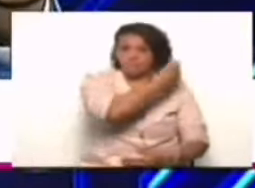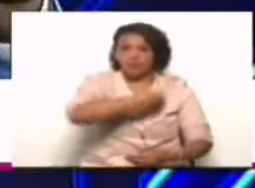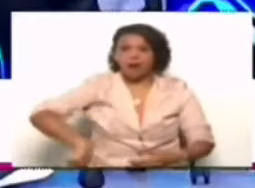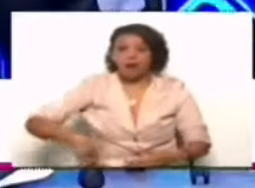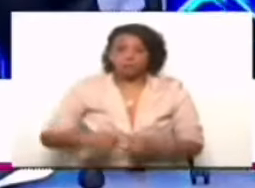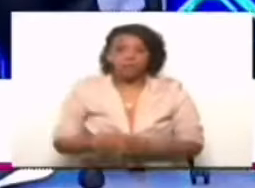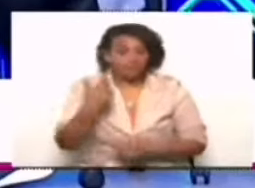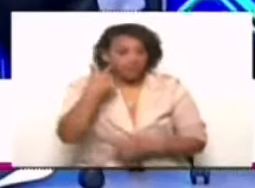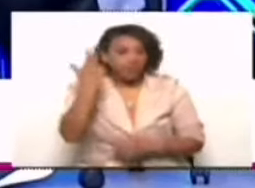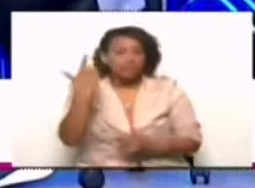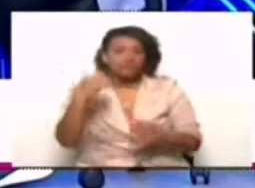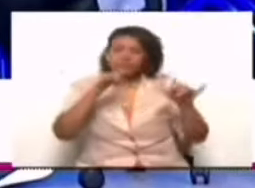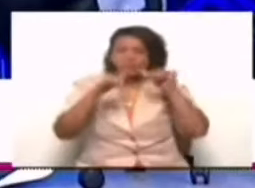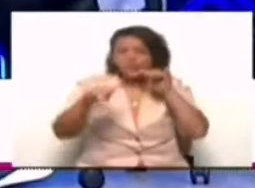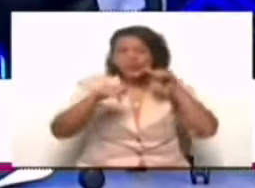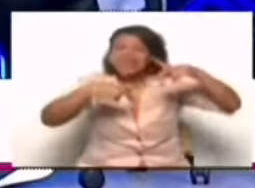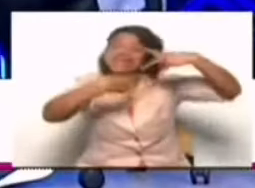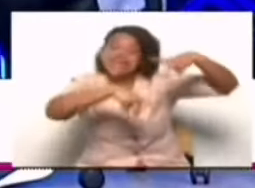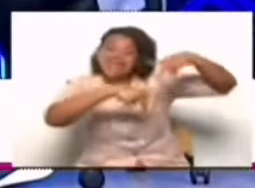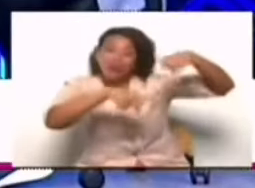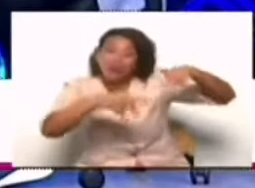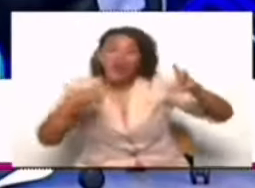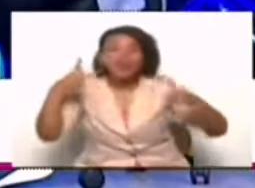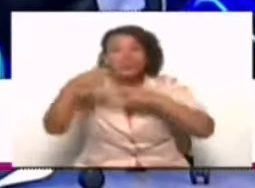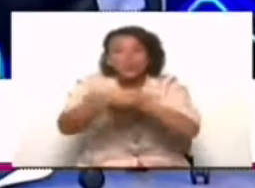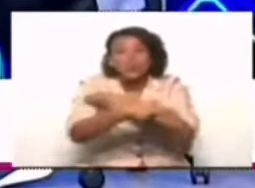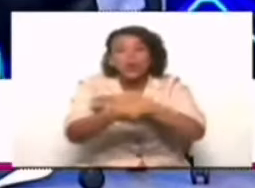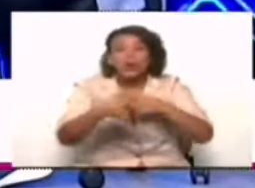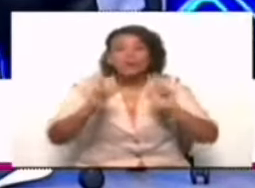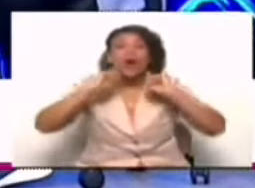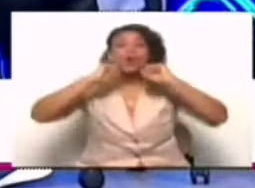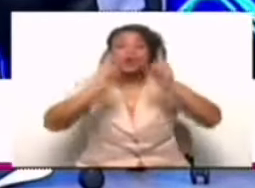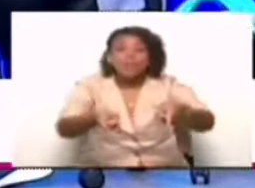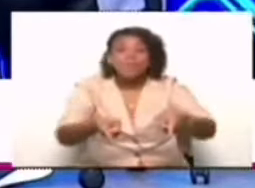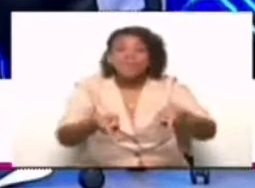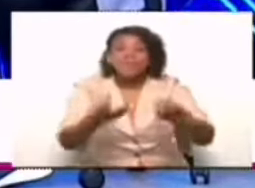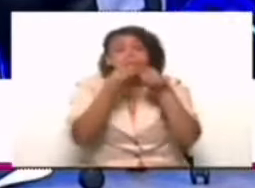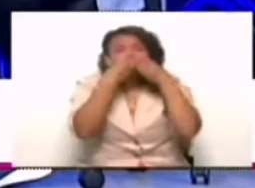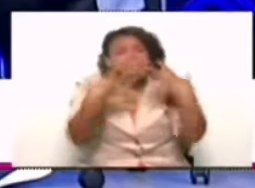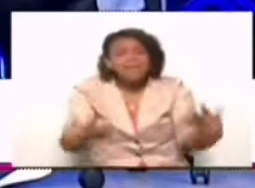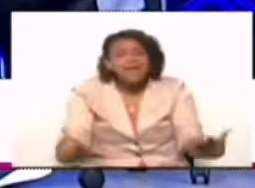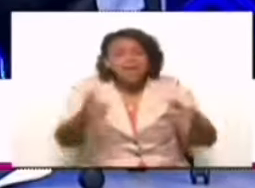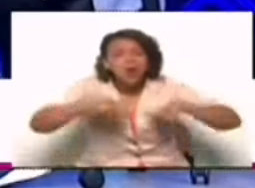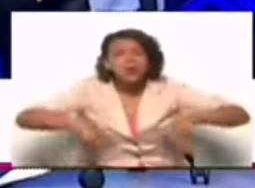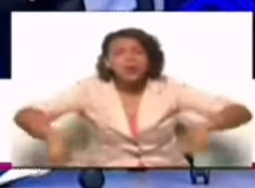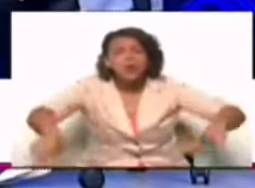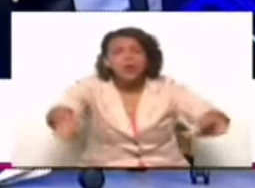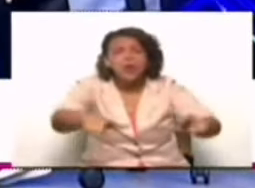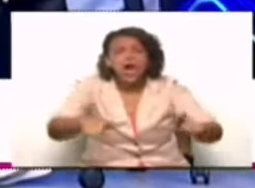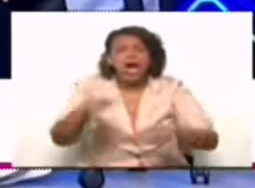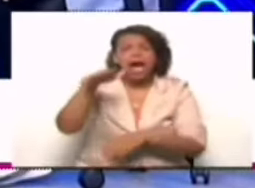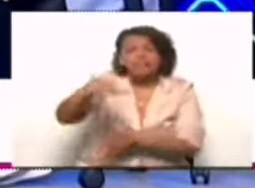estaba transmitiendo por TikTok la inauguración de una autopista hermosísima que inauguramos